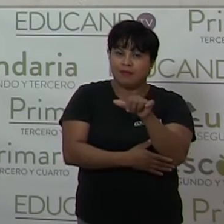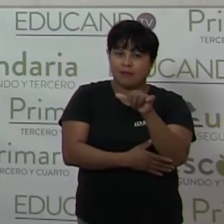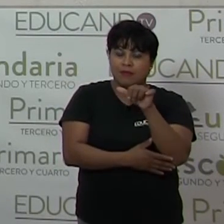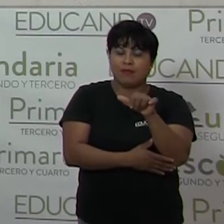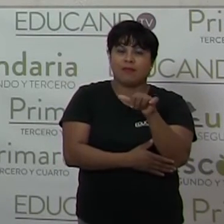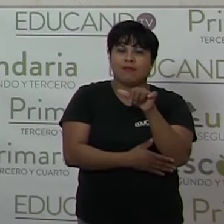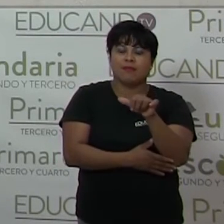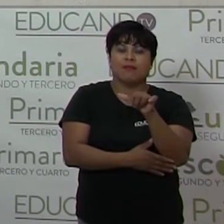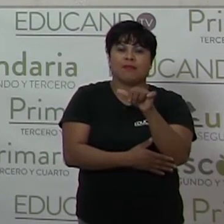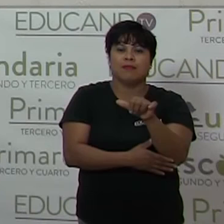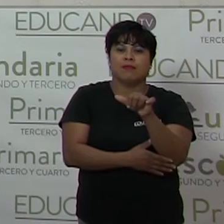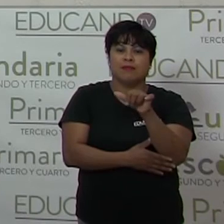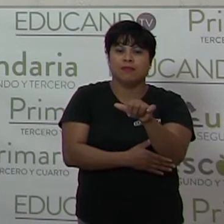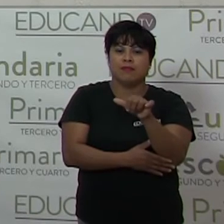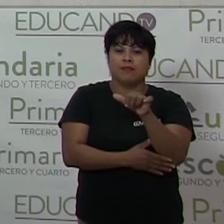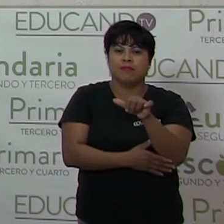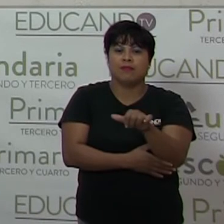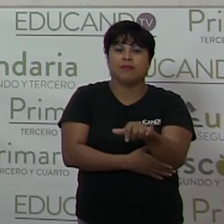16